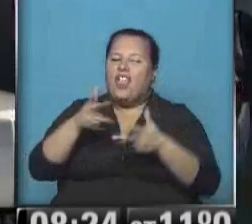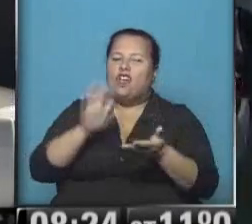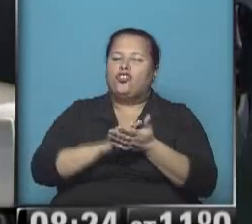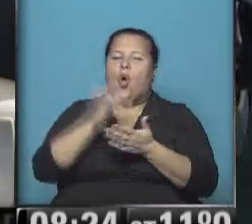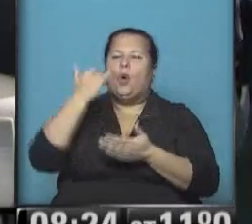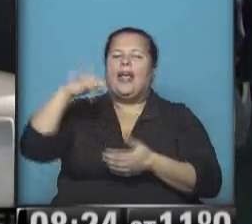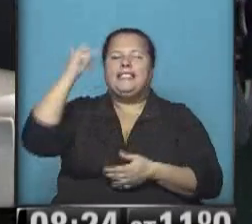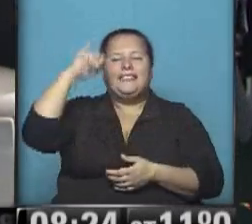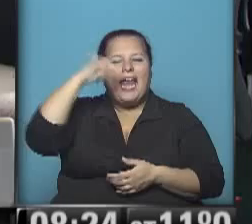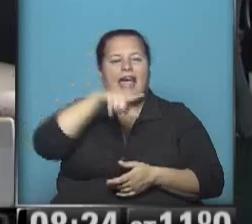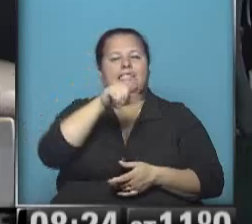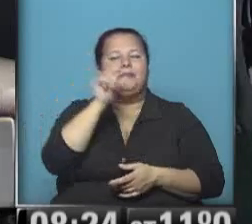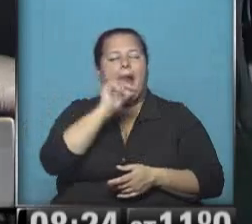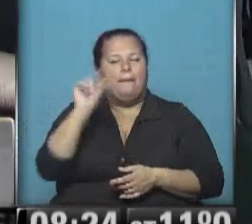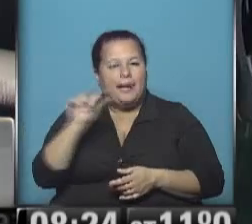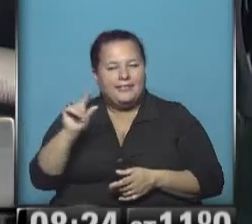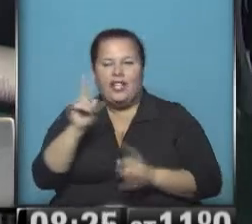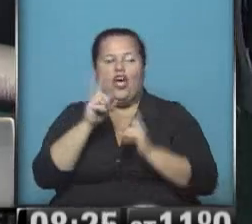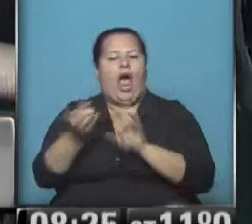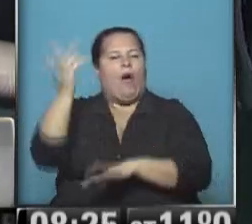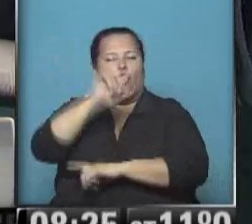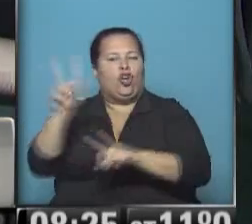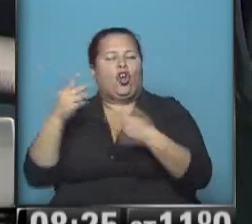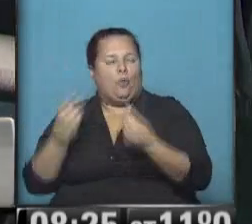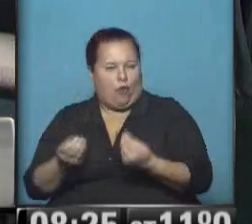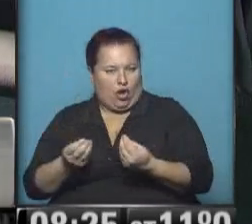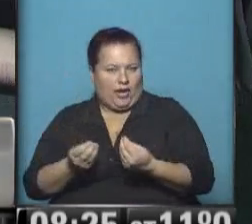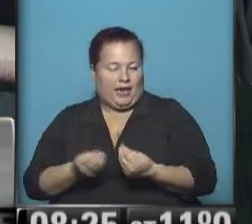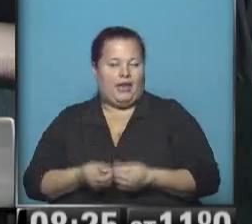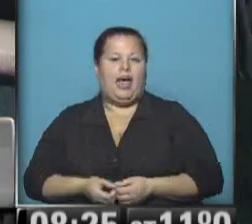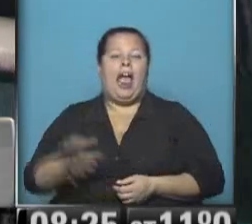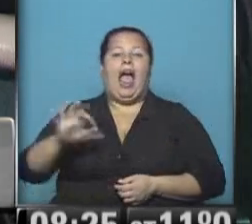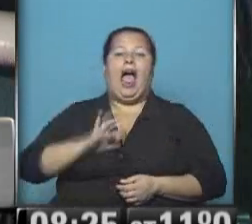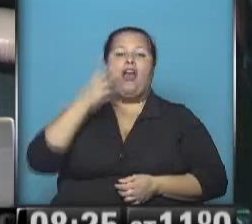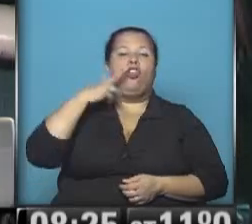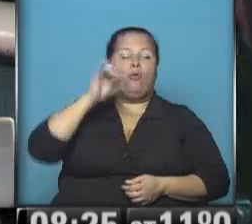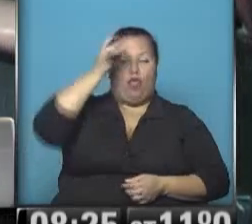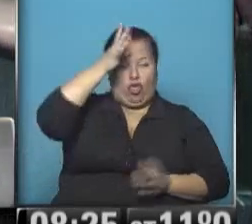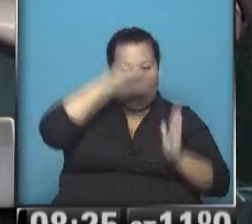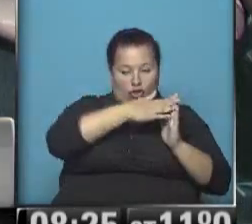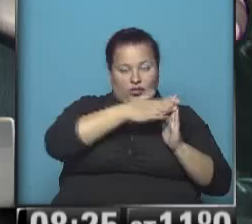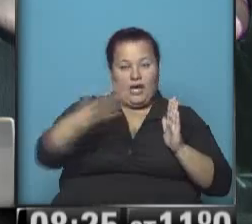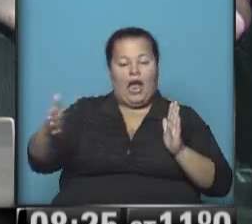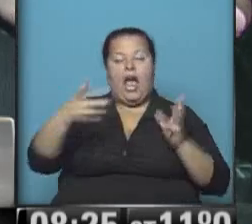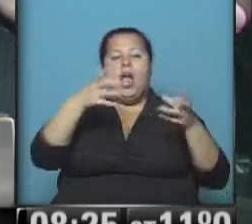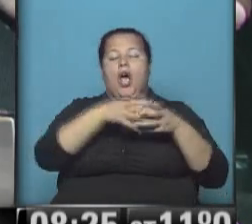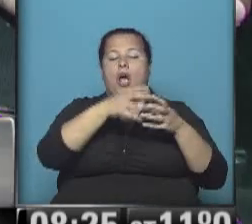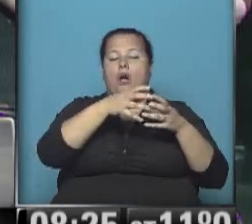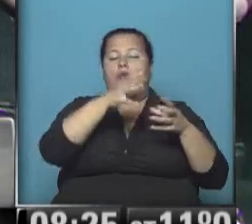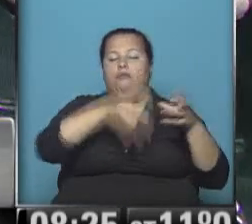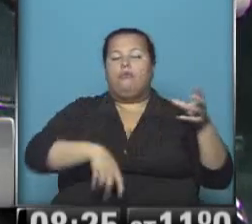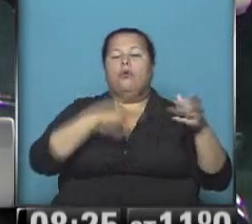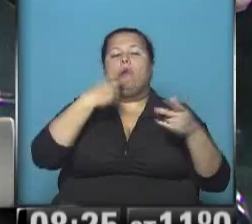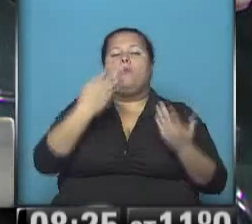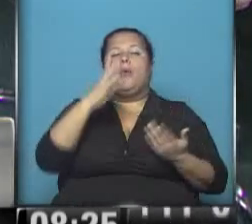tasas de interés para los créditos no van a aumentar porque desde el año 2012 hay una carta orgánica que le